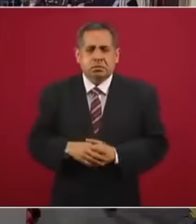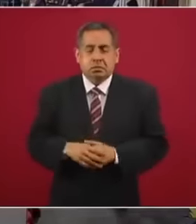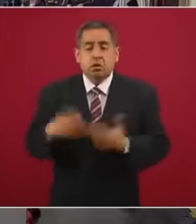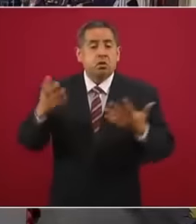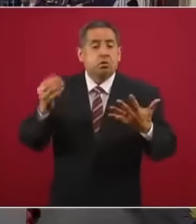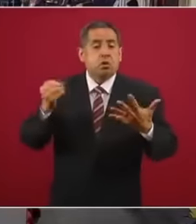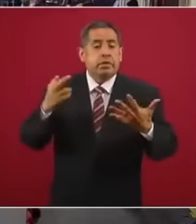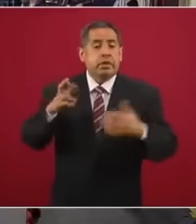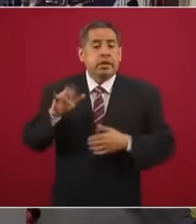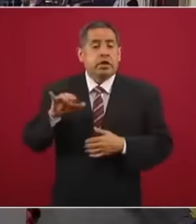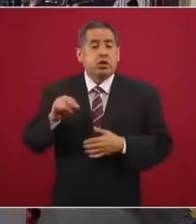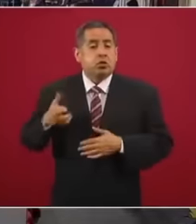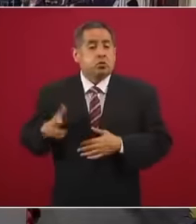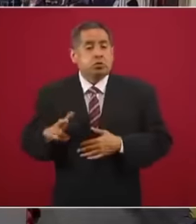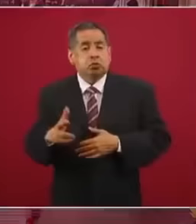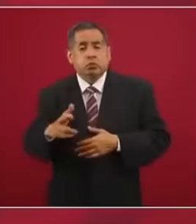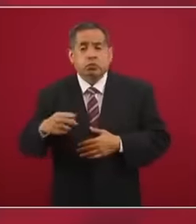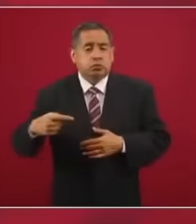9 ríos.